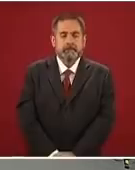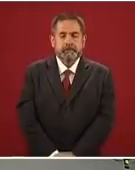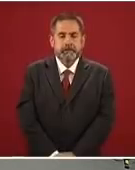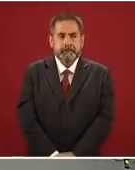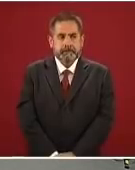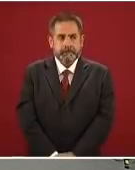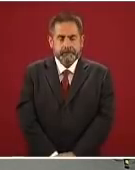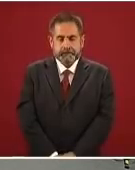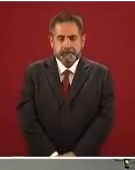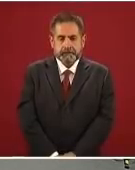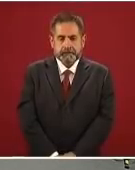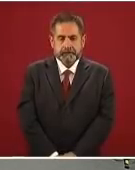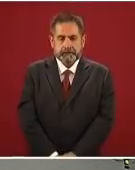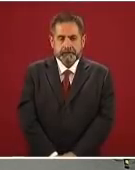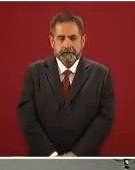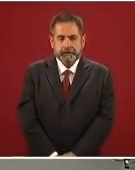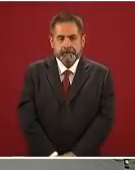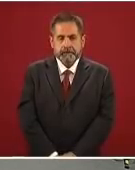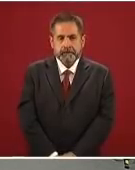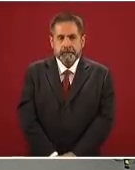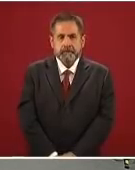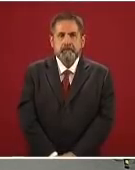órdenes.